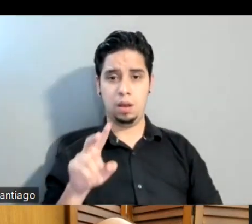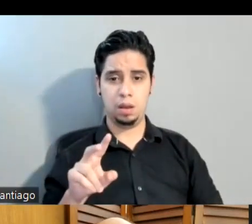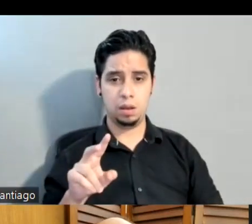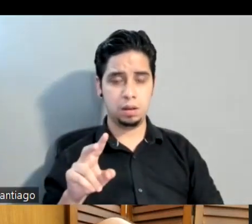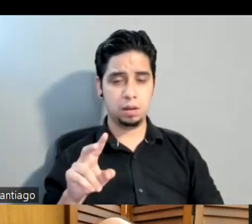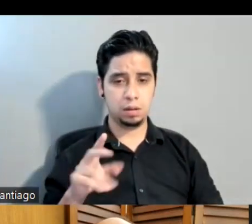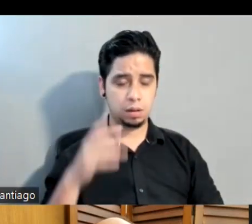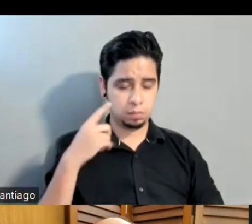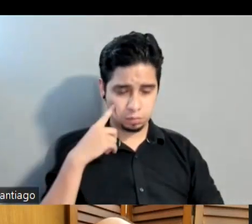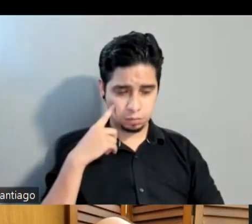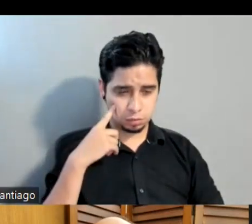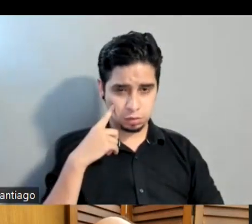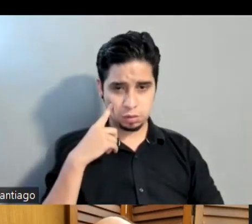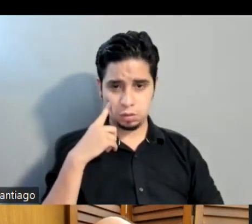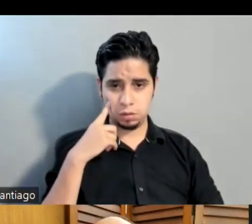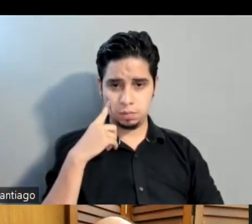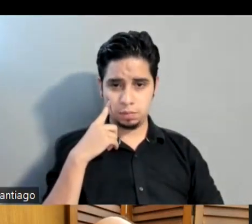¡ay, madre!